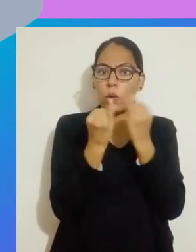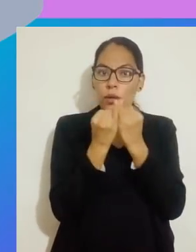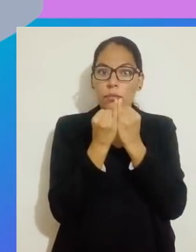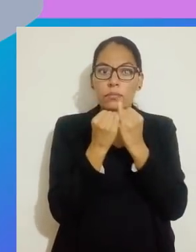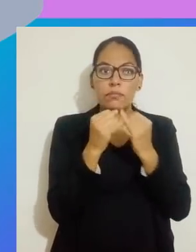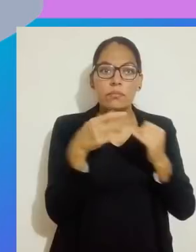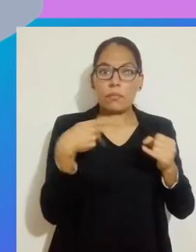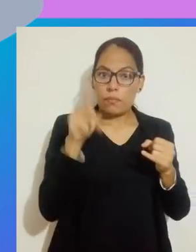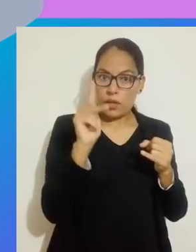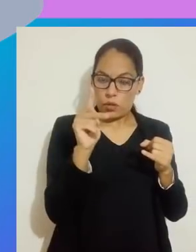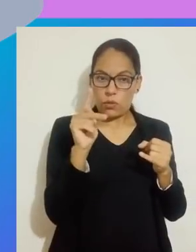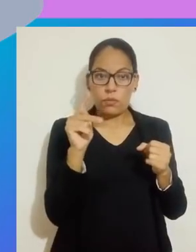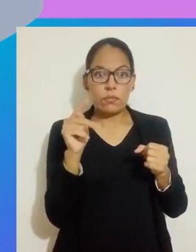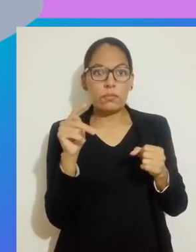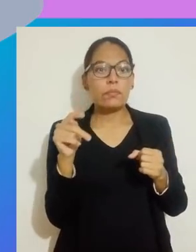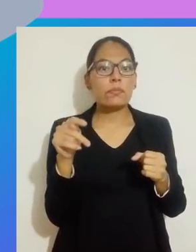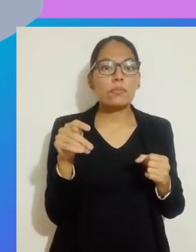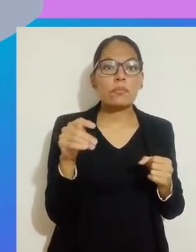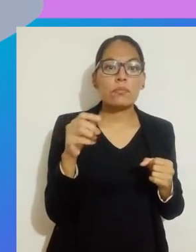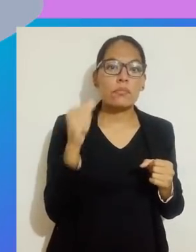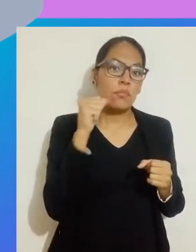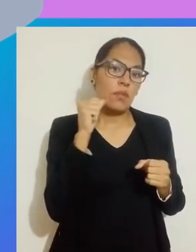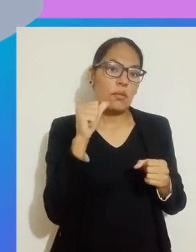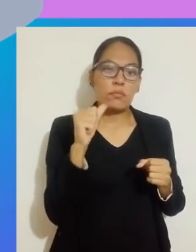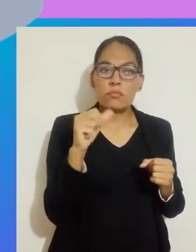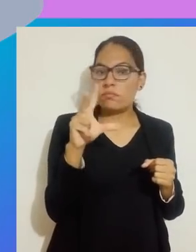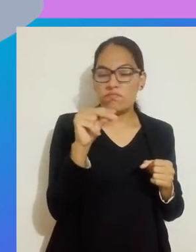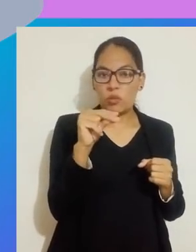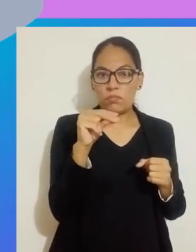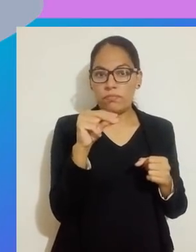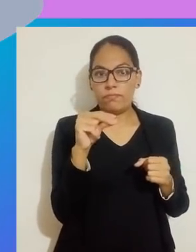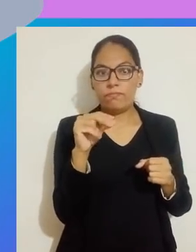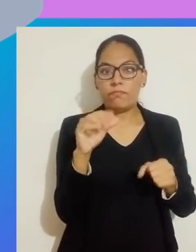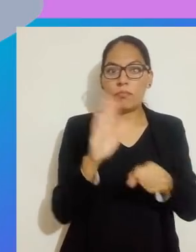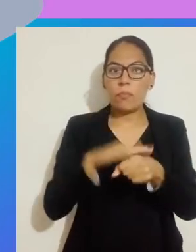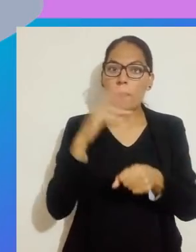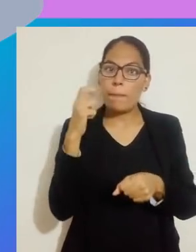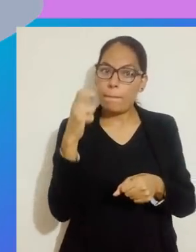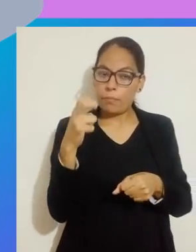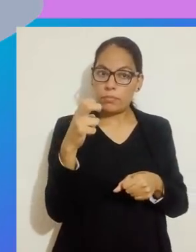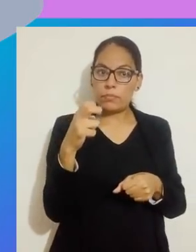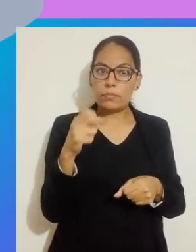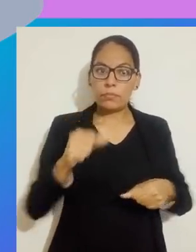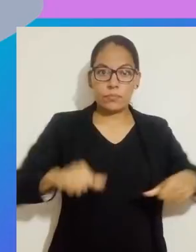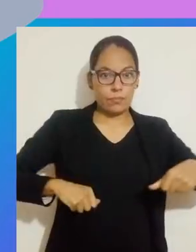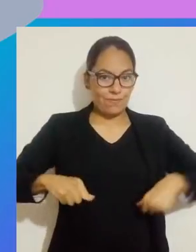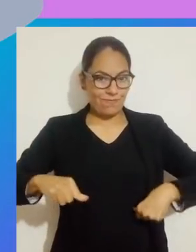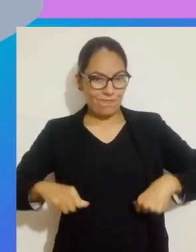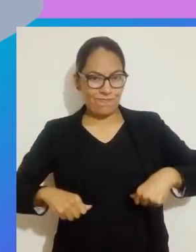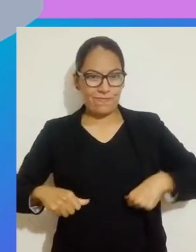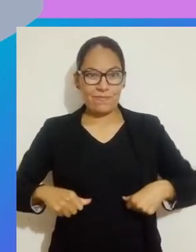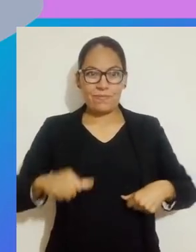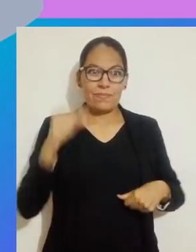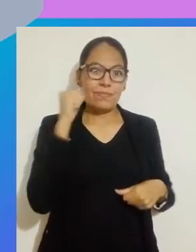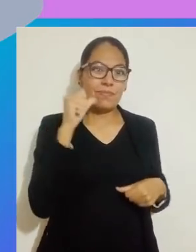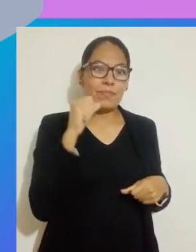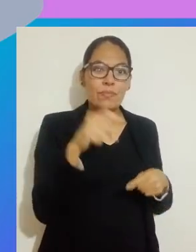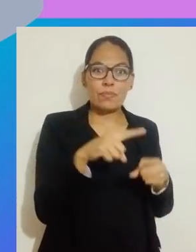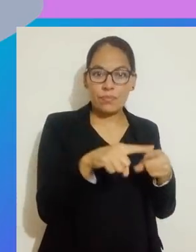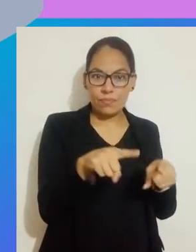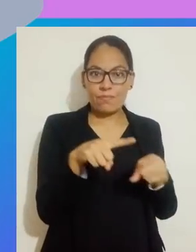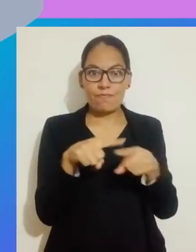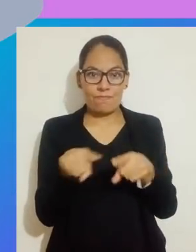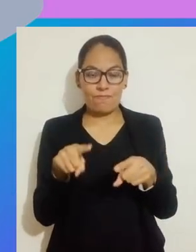canal predominante, pero no por eso debemos de generalizar nuestras actividades, sino